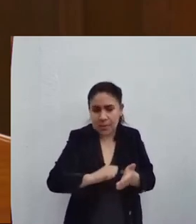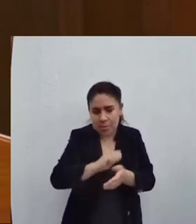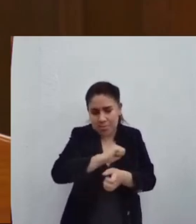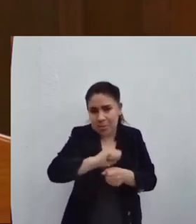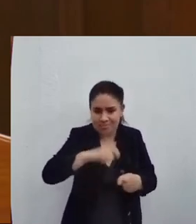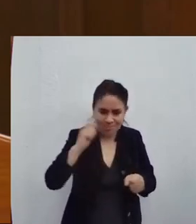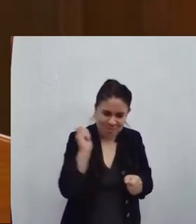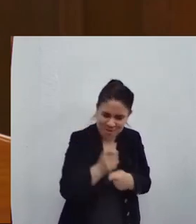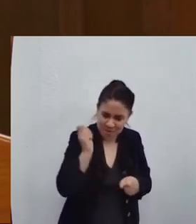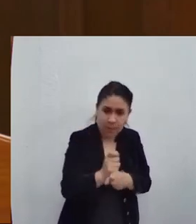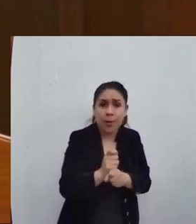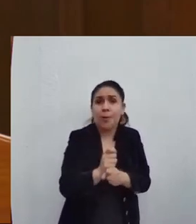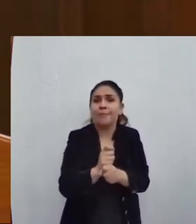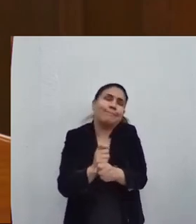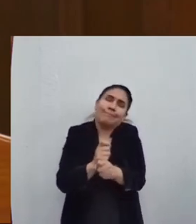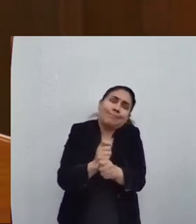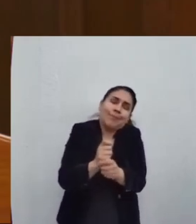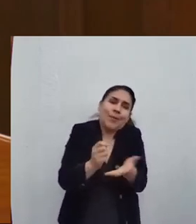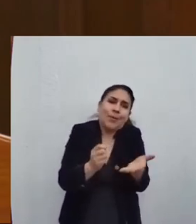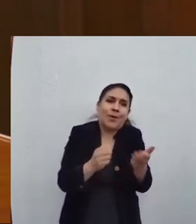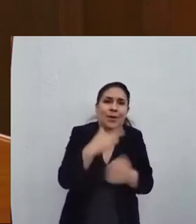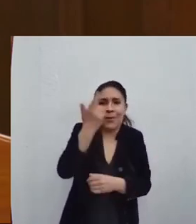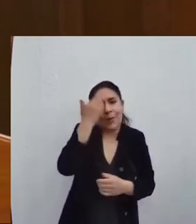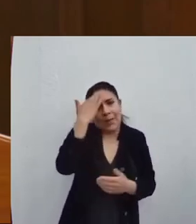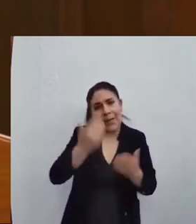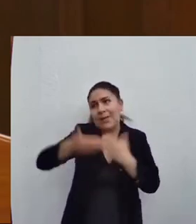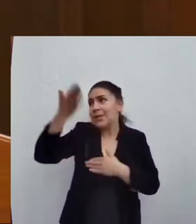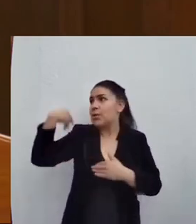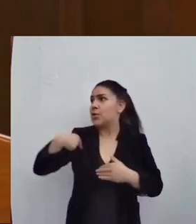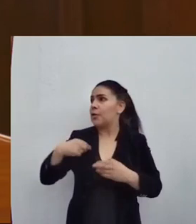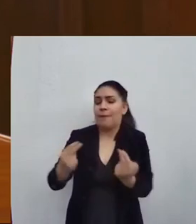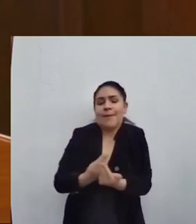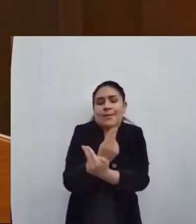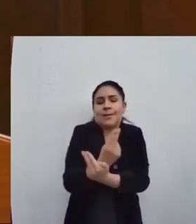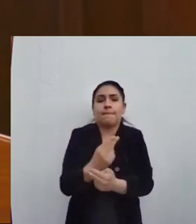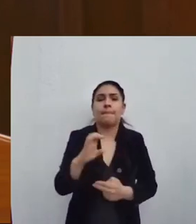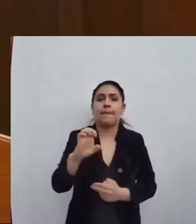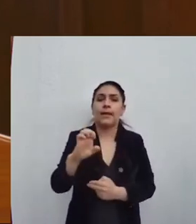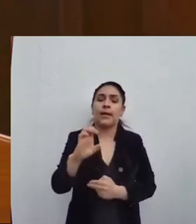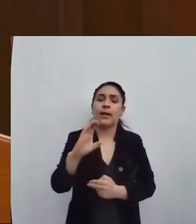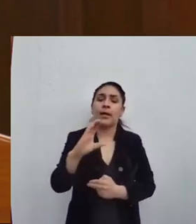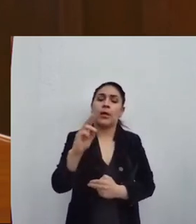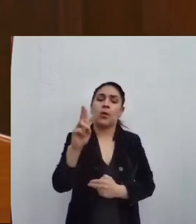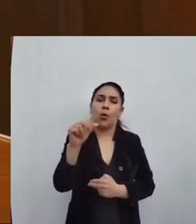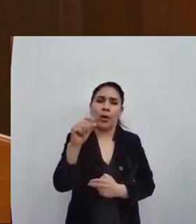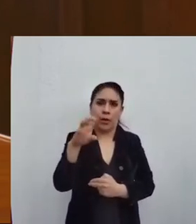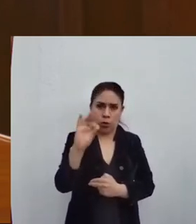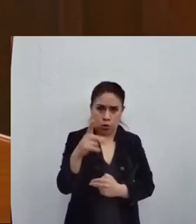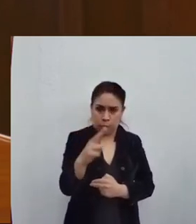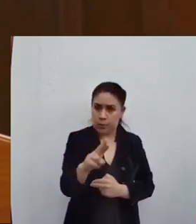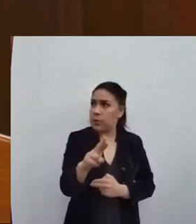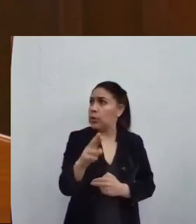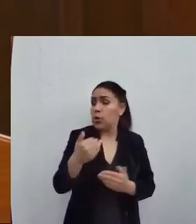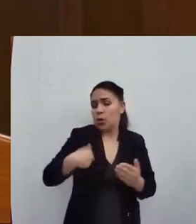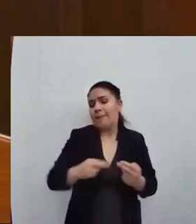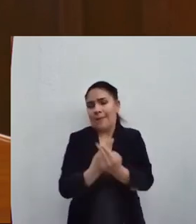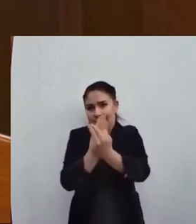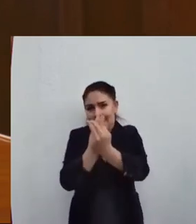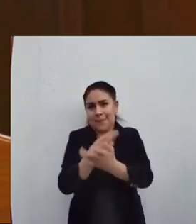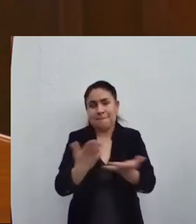fui legisladora en mi país, en Ecuador, y estos procesos realmente enriquecen,